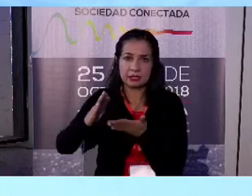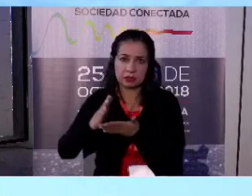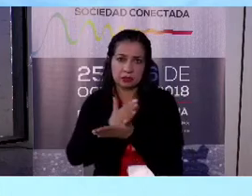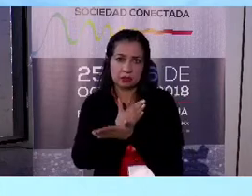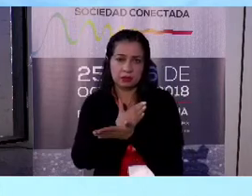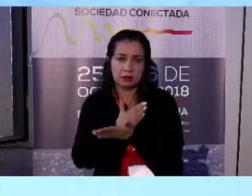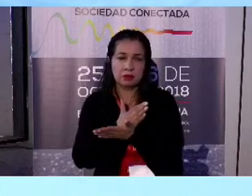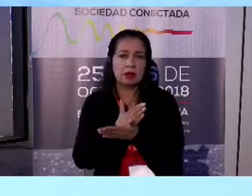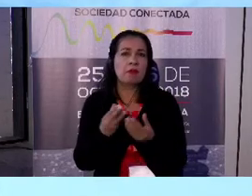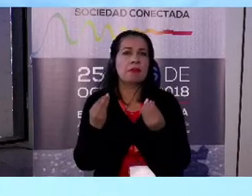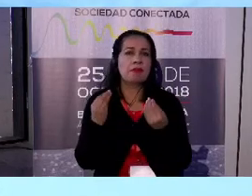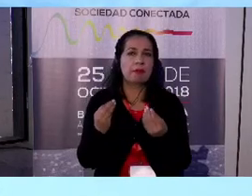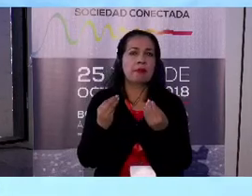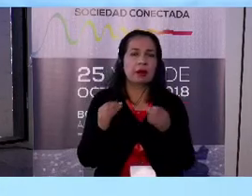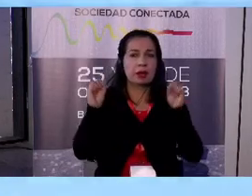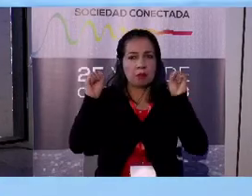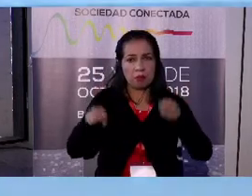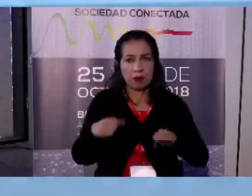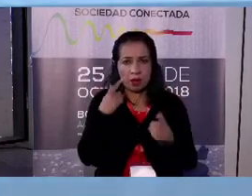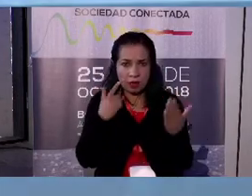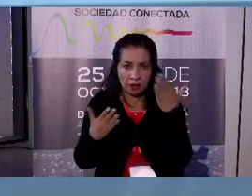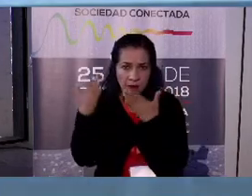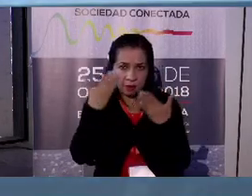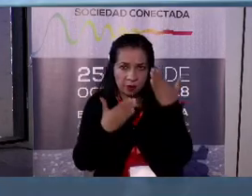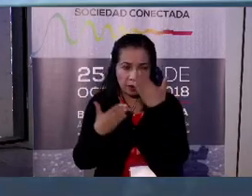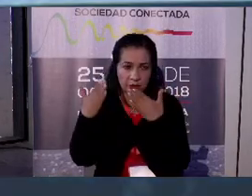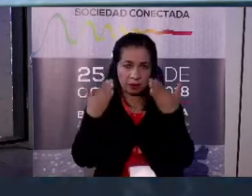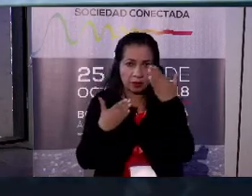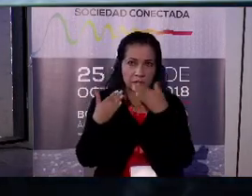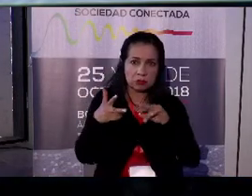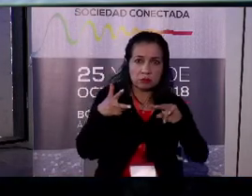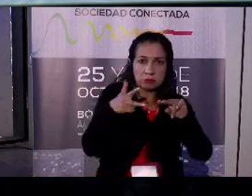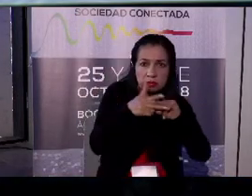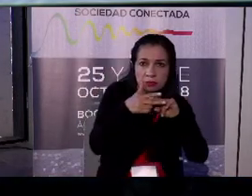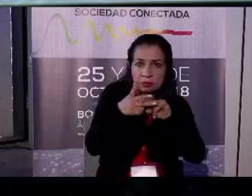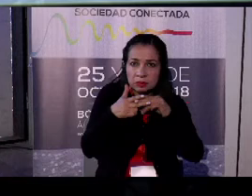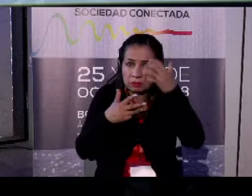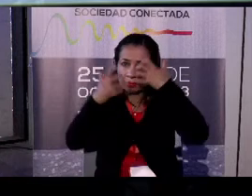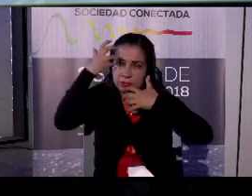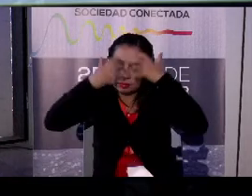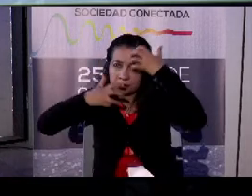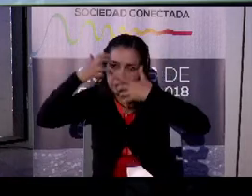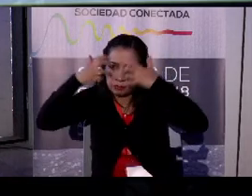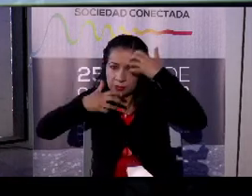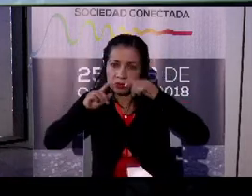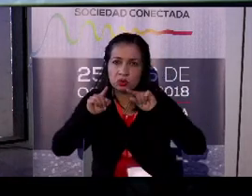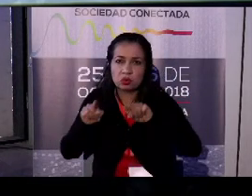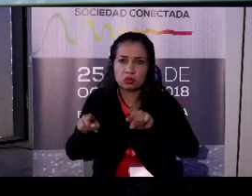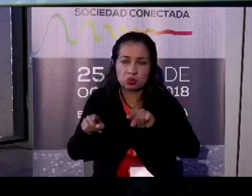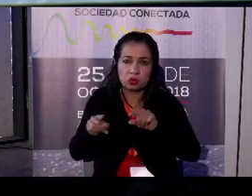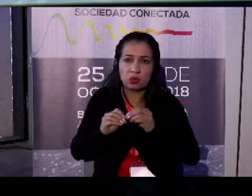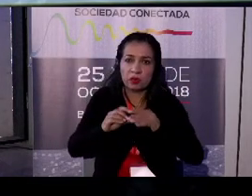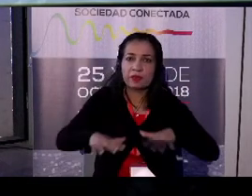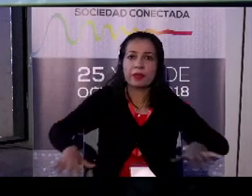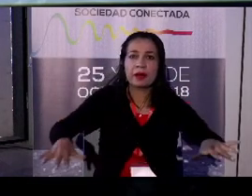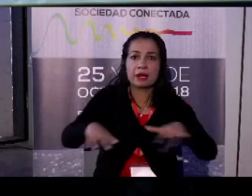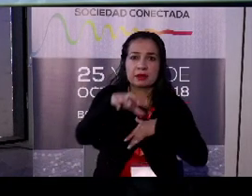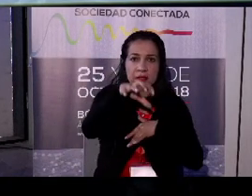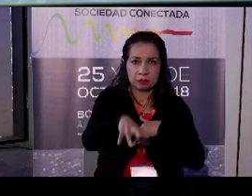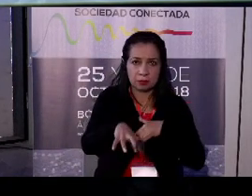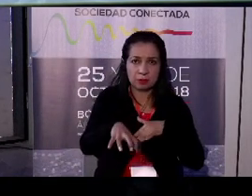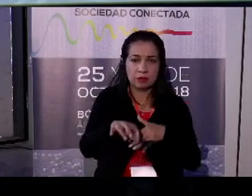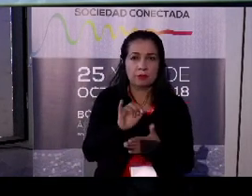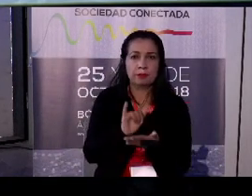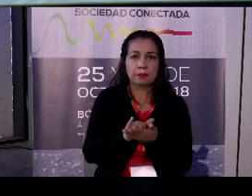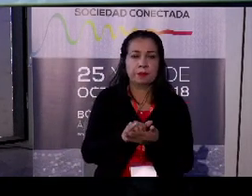aislación para poder evaluar la interferencia que va de la estación terrestre al satélite